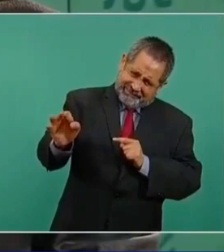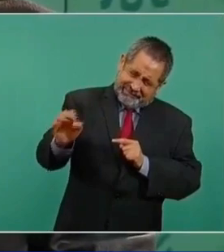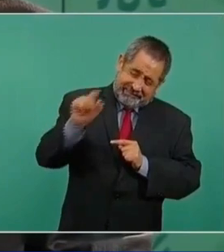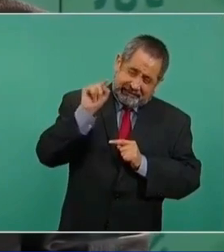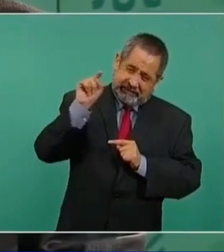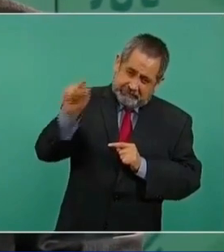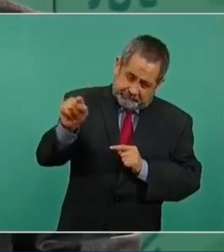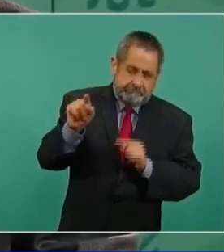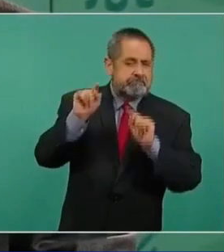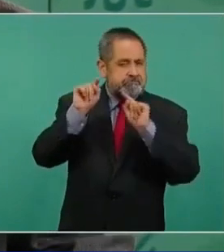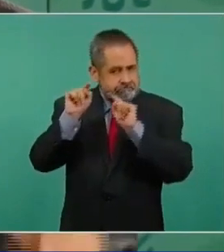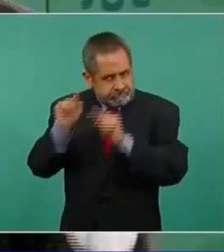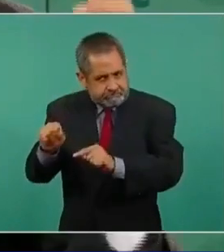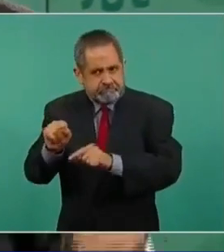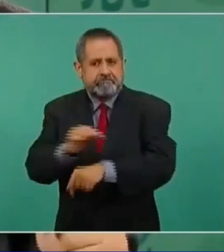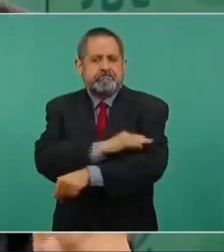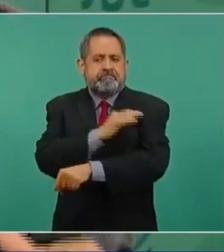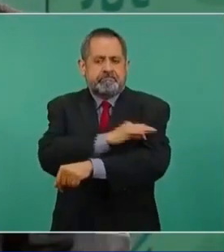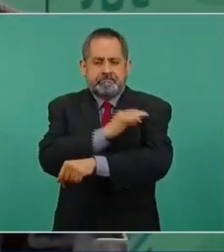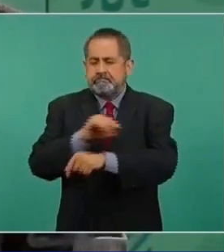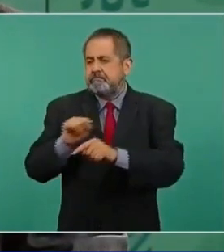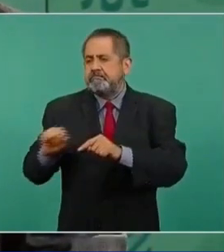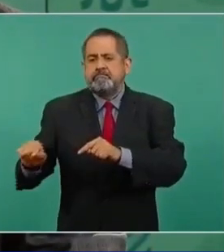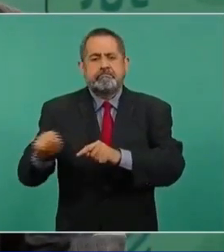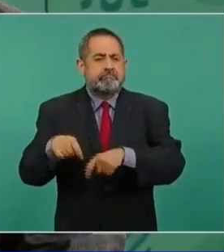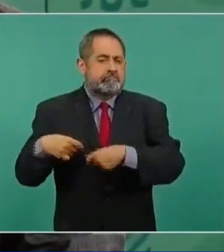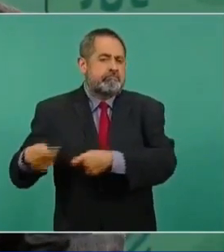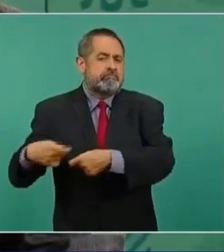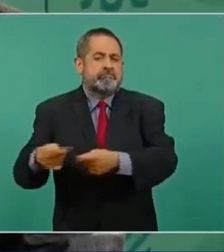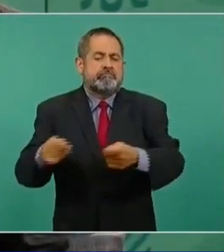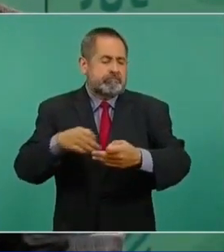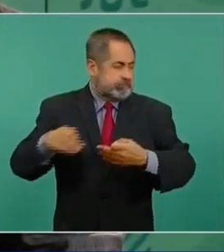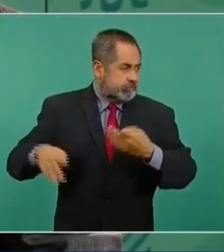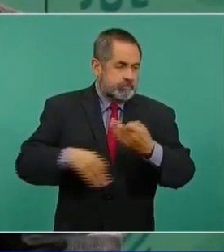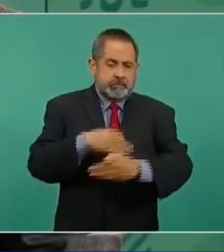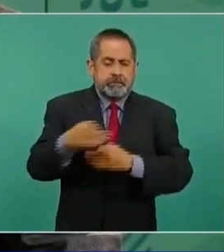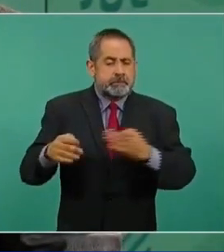apartada y vacunar a todos.